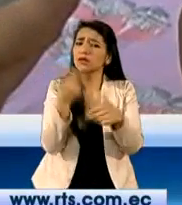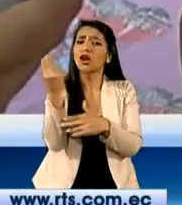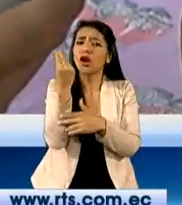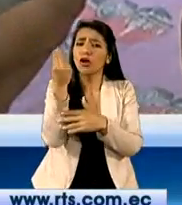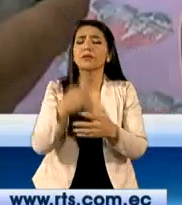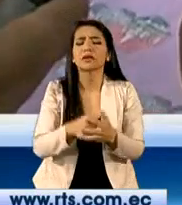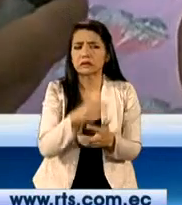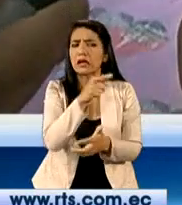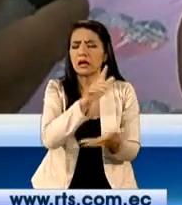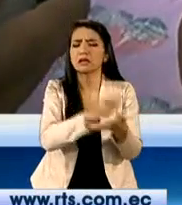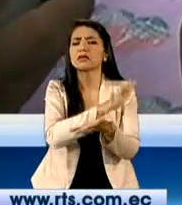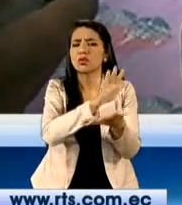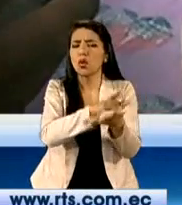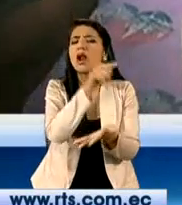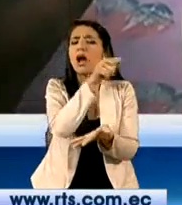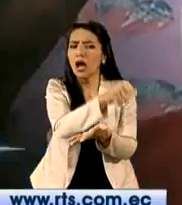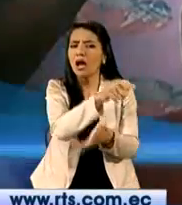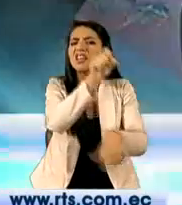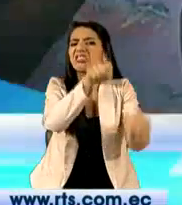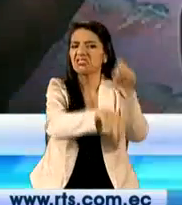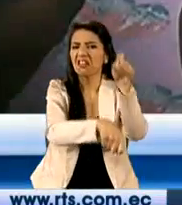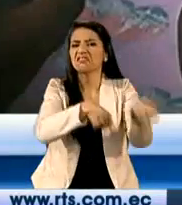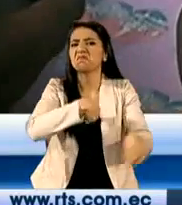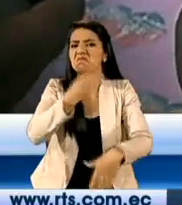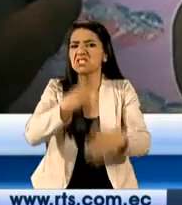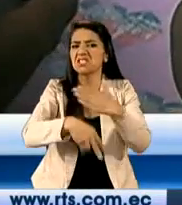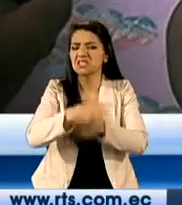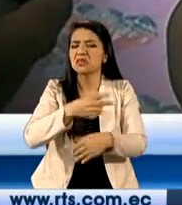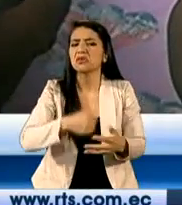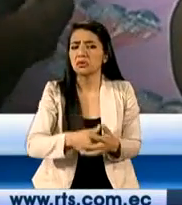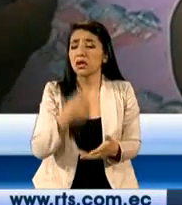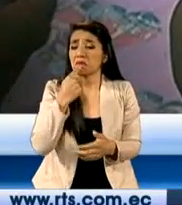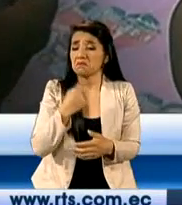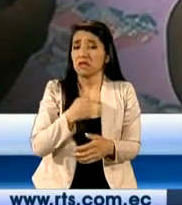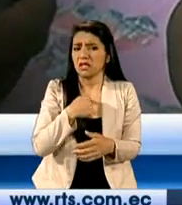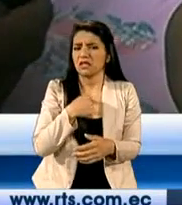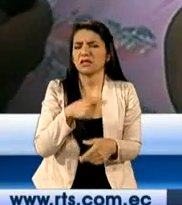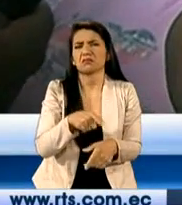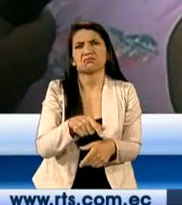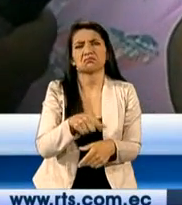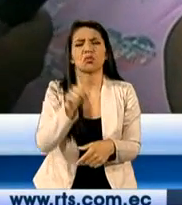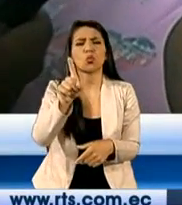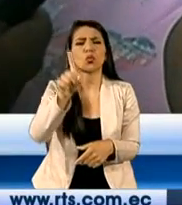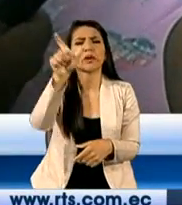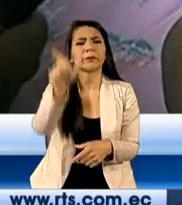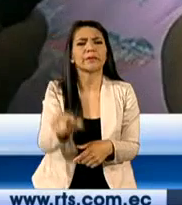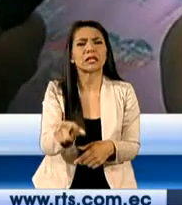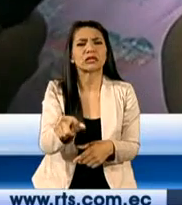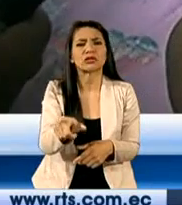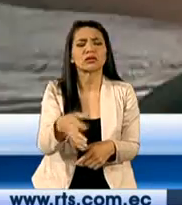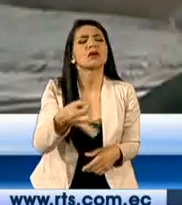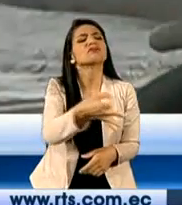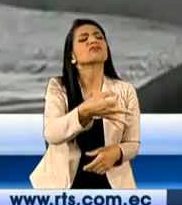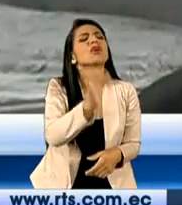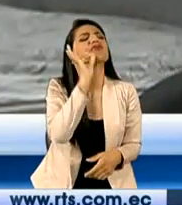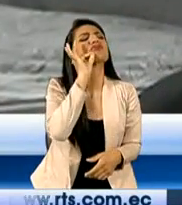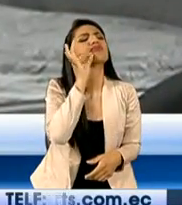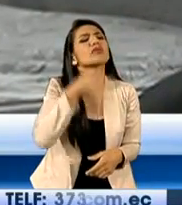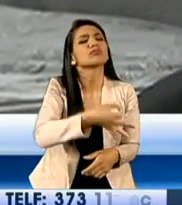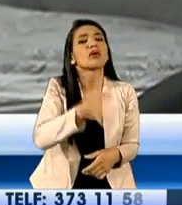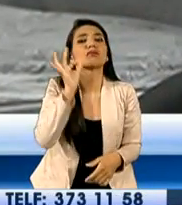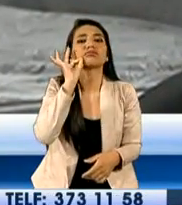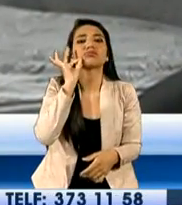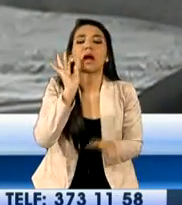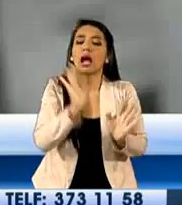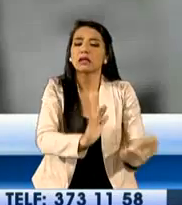en la escuela, ahí él decía, conversaba que había alguien quien lo exigía. Él asegura